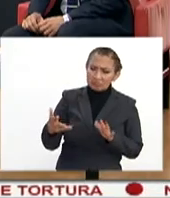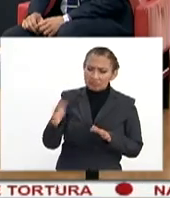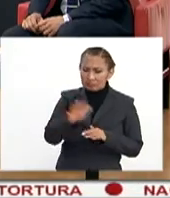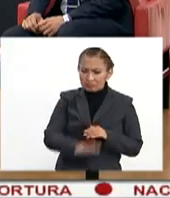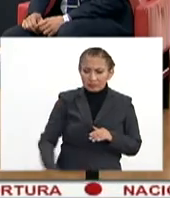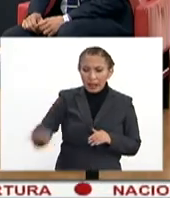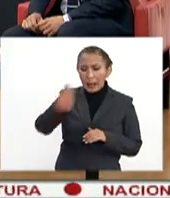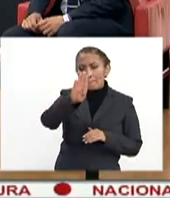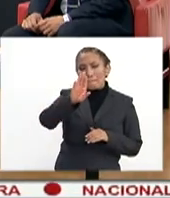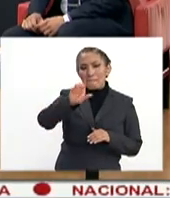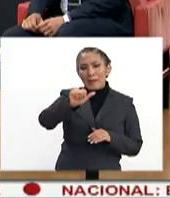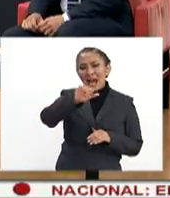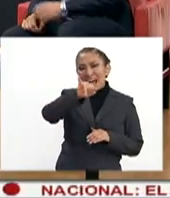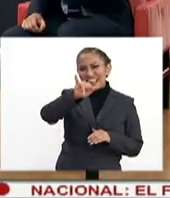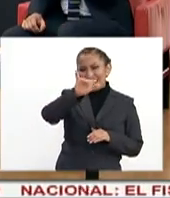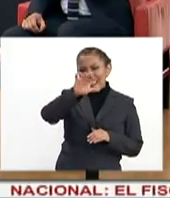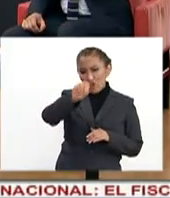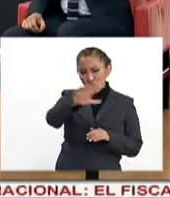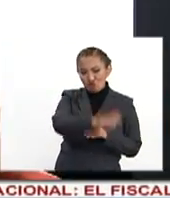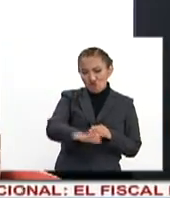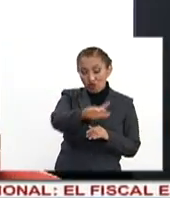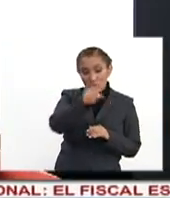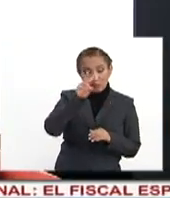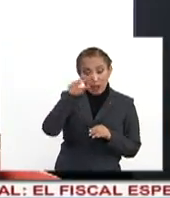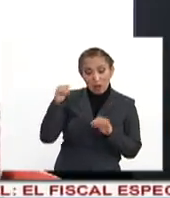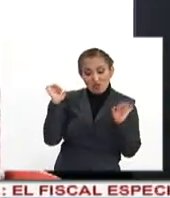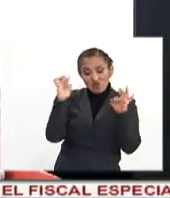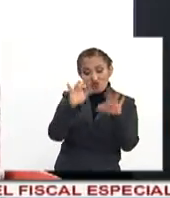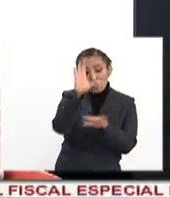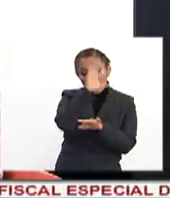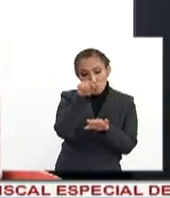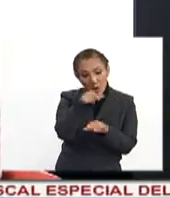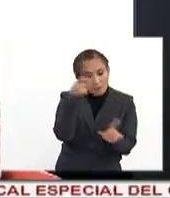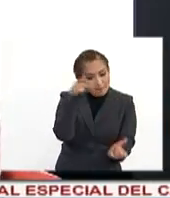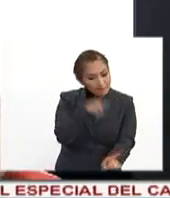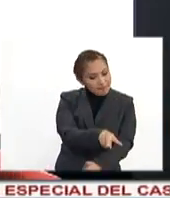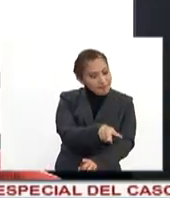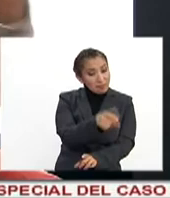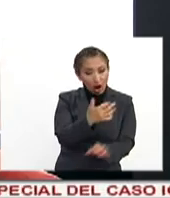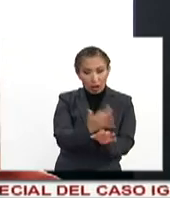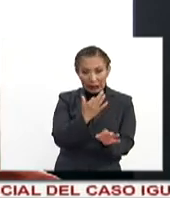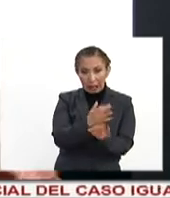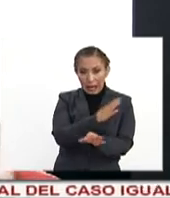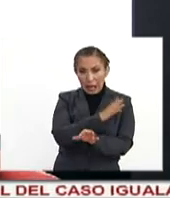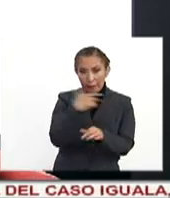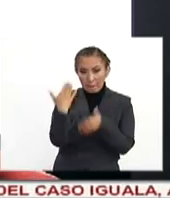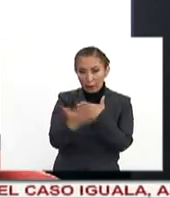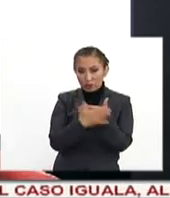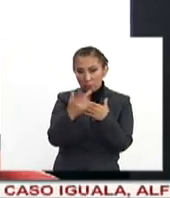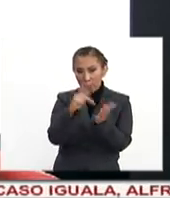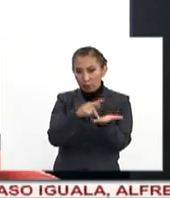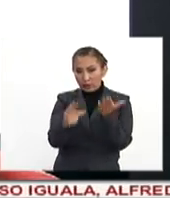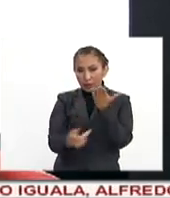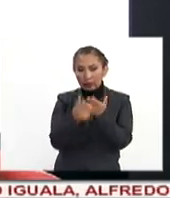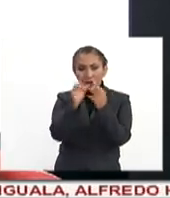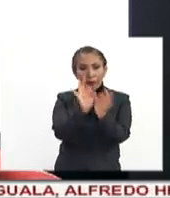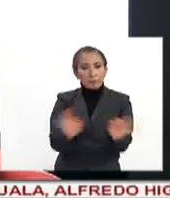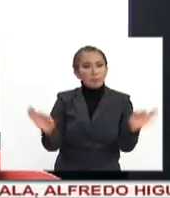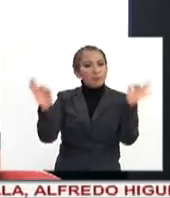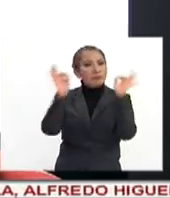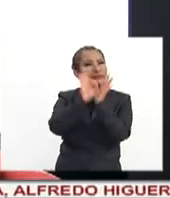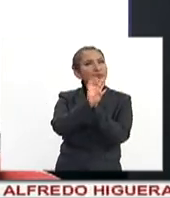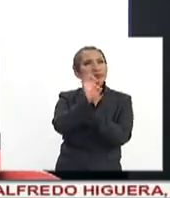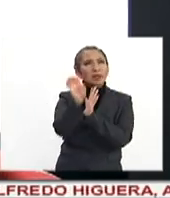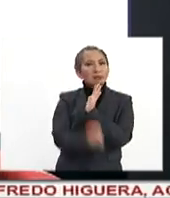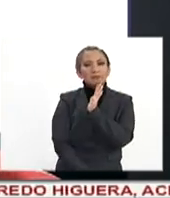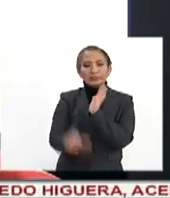el Bajío se ha convertido en un faro cultural. Ahorita también vienen proyectos tan importantes como